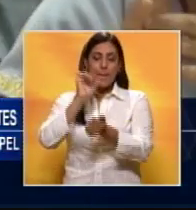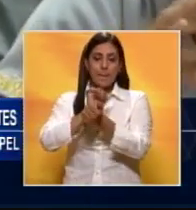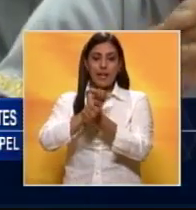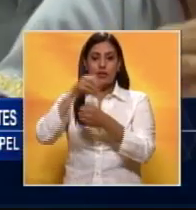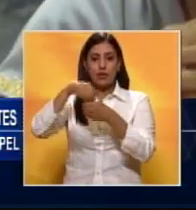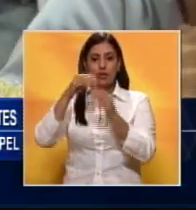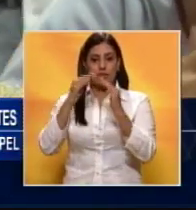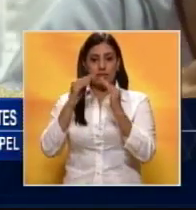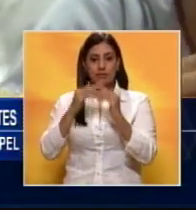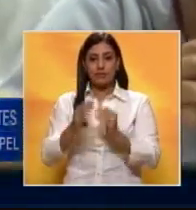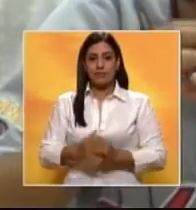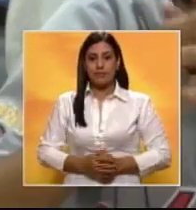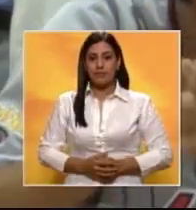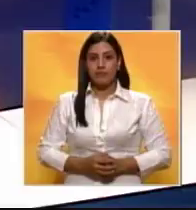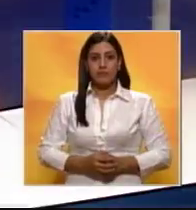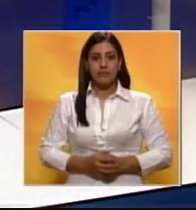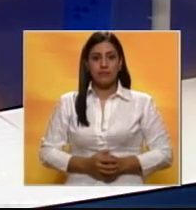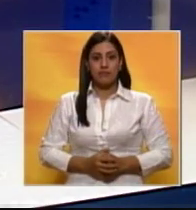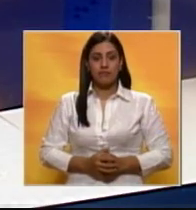arresto domiciliario.